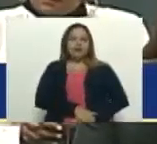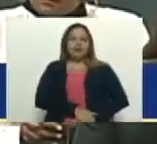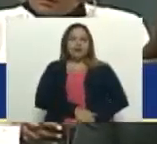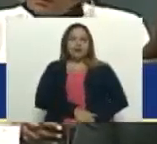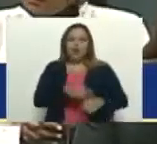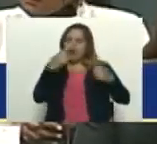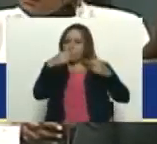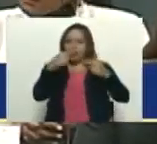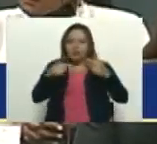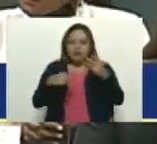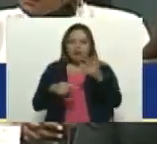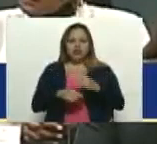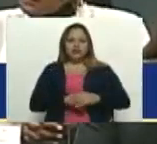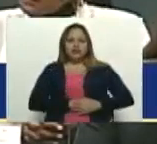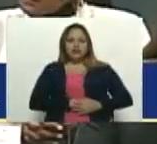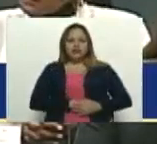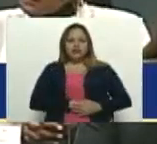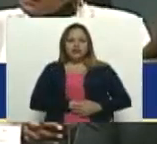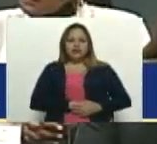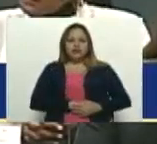cosas con las que uno